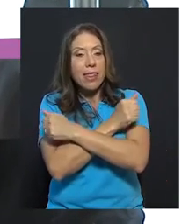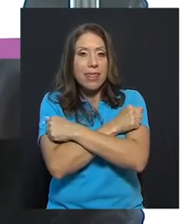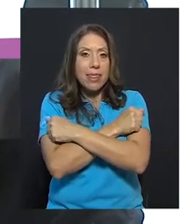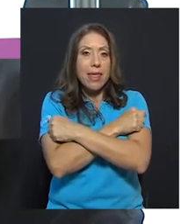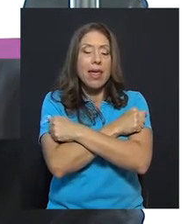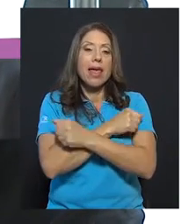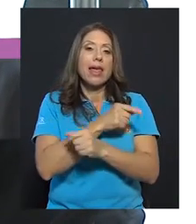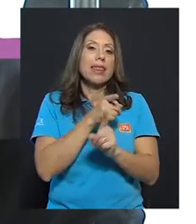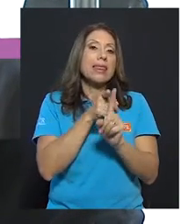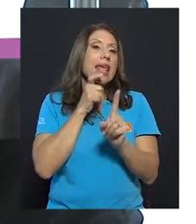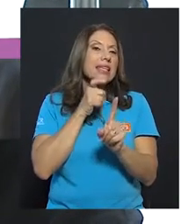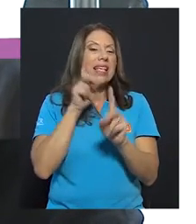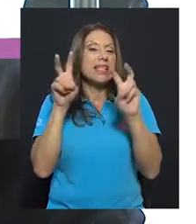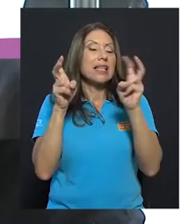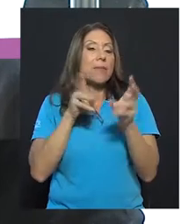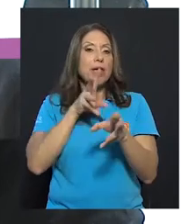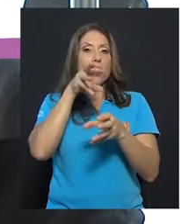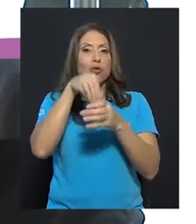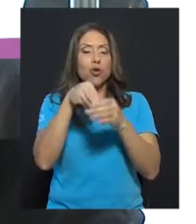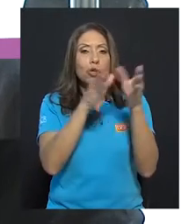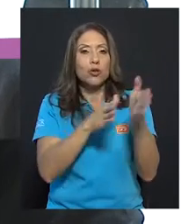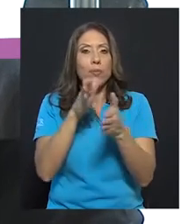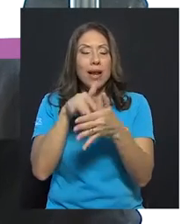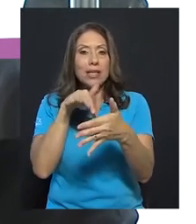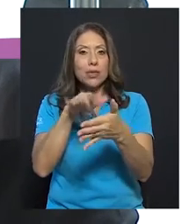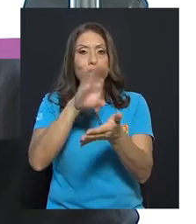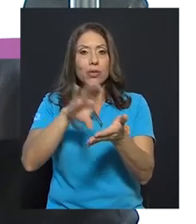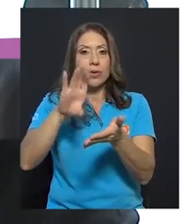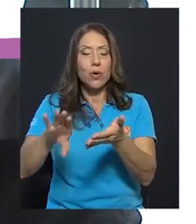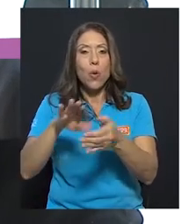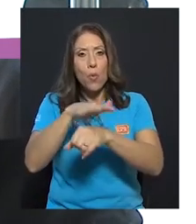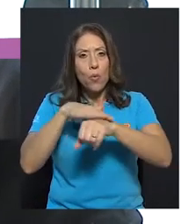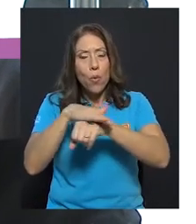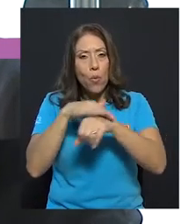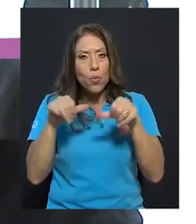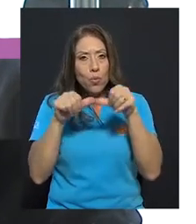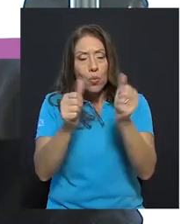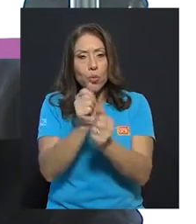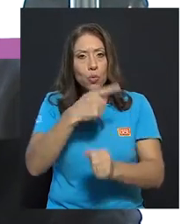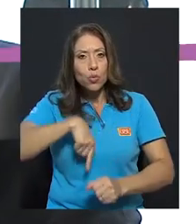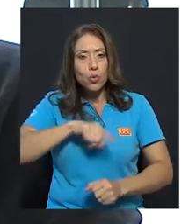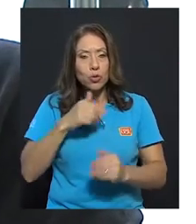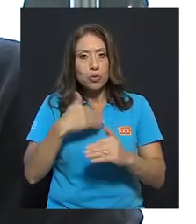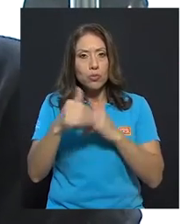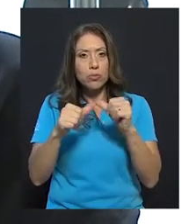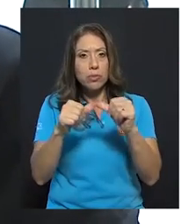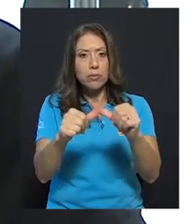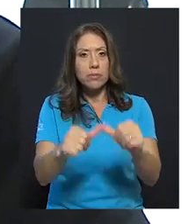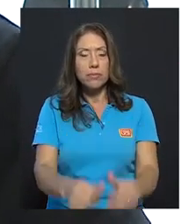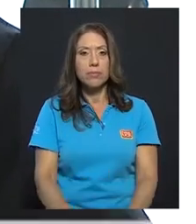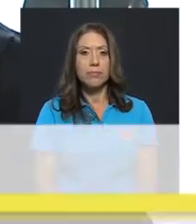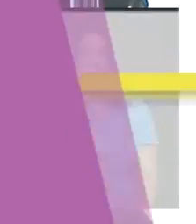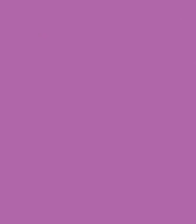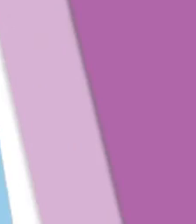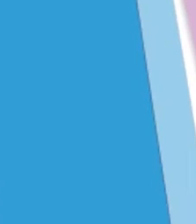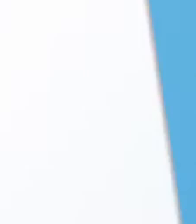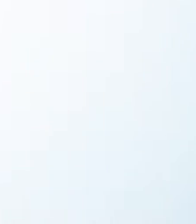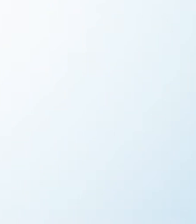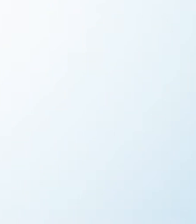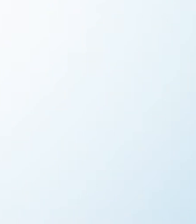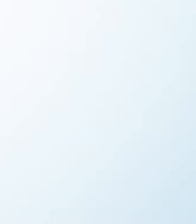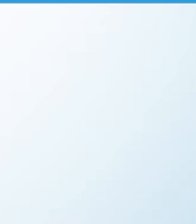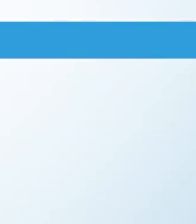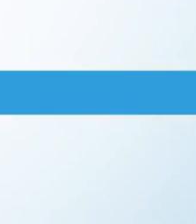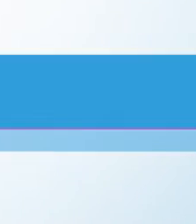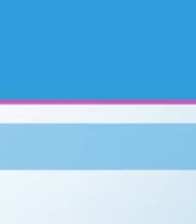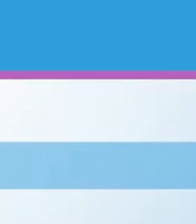la inclusión en los planes de estudios de la secundaria. Por favor, quédense con nosotros y ya retornamos.